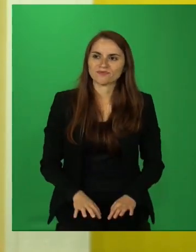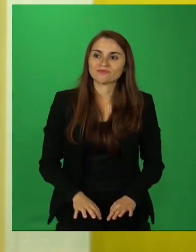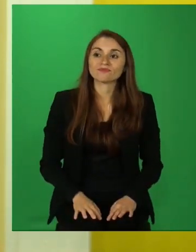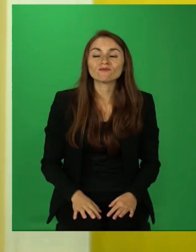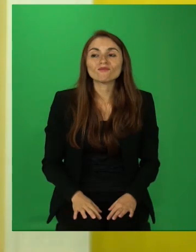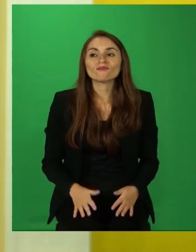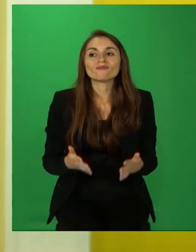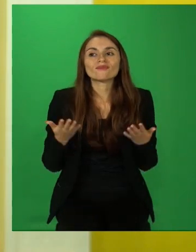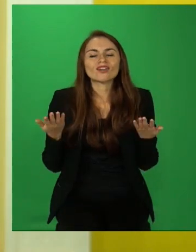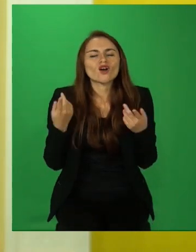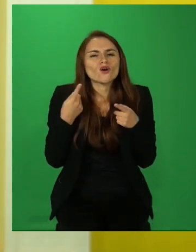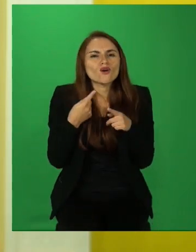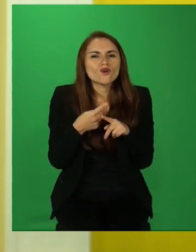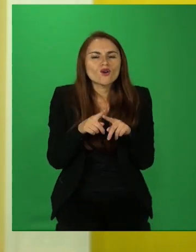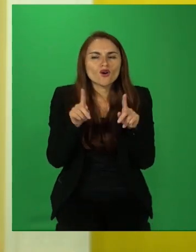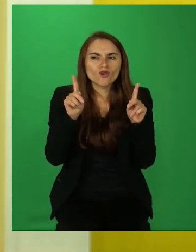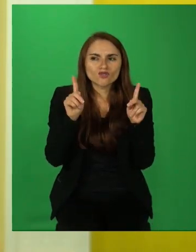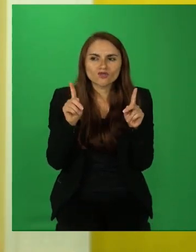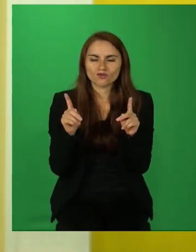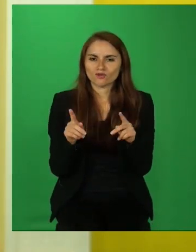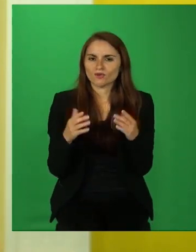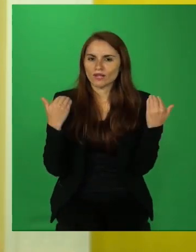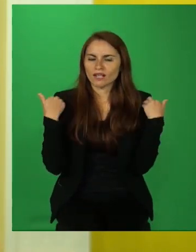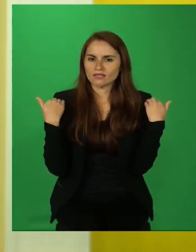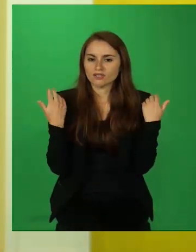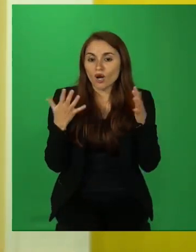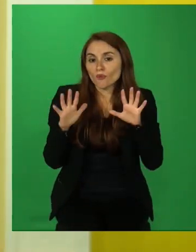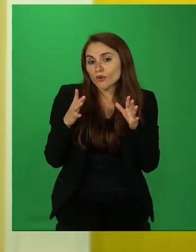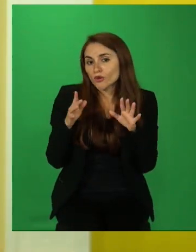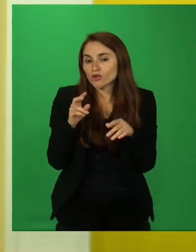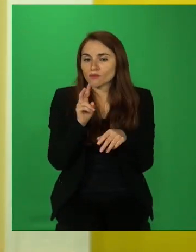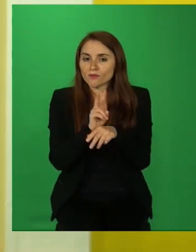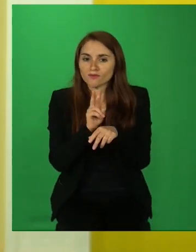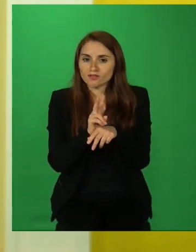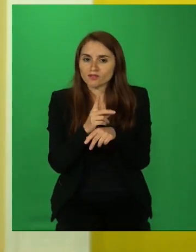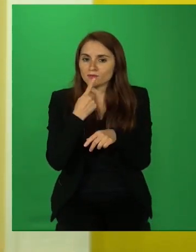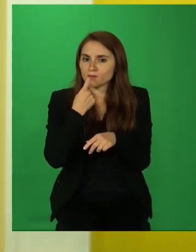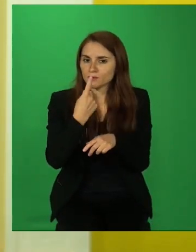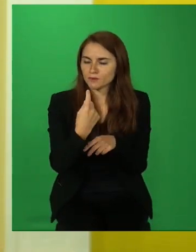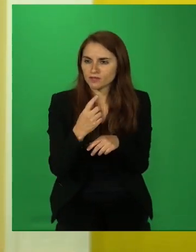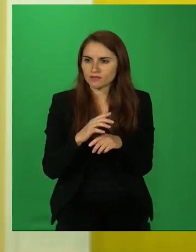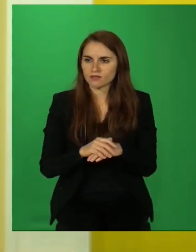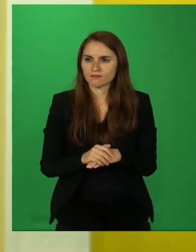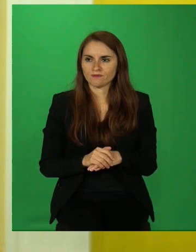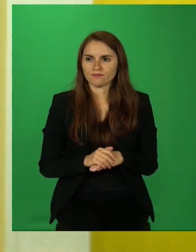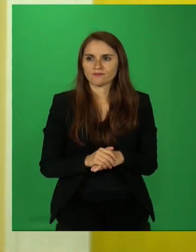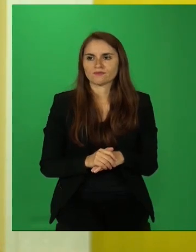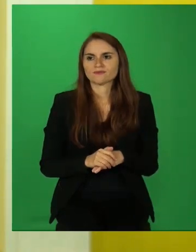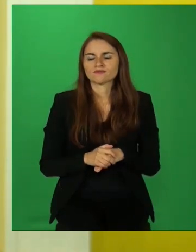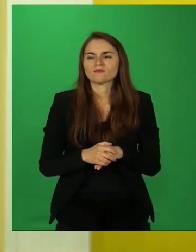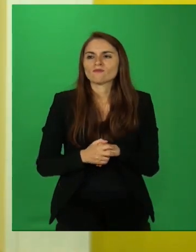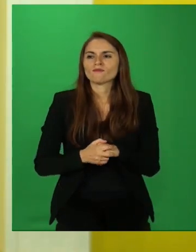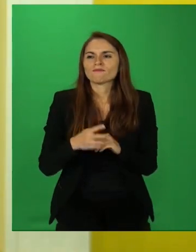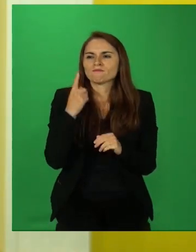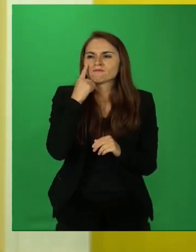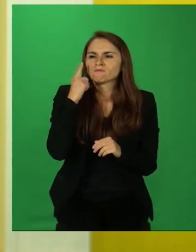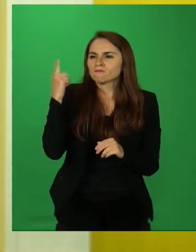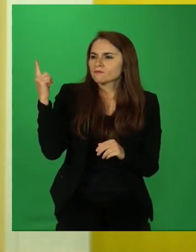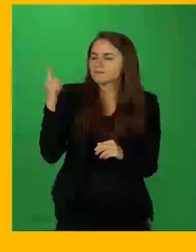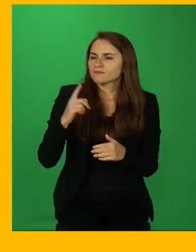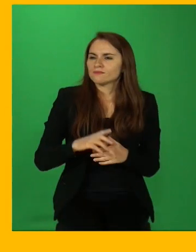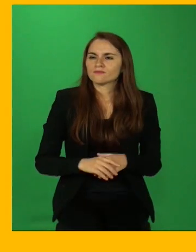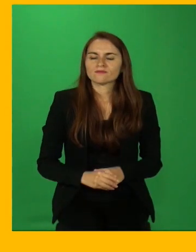ejercicios podrían preguntarte en tu casa tu profesor o profesora de matemáticas mira fíjate bien